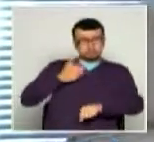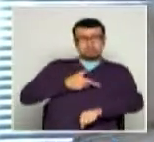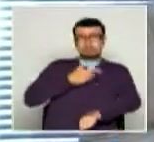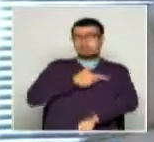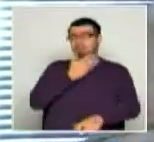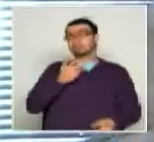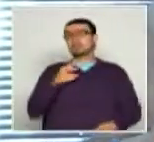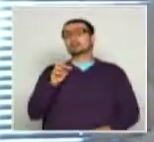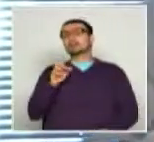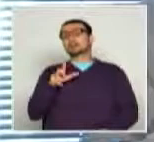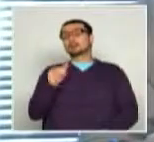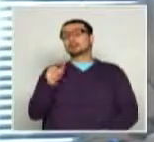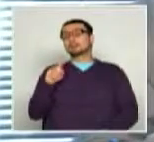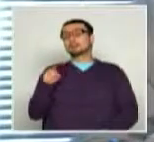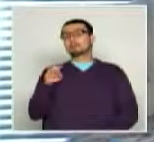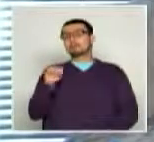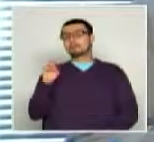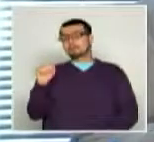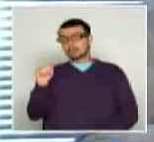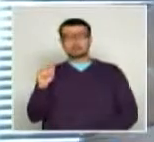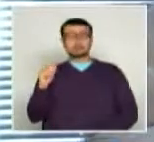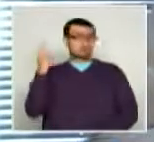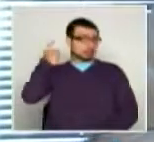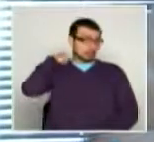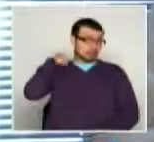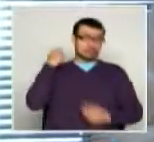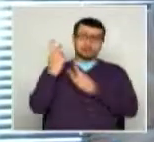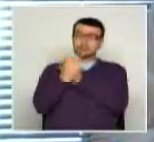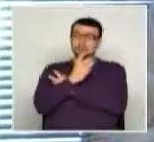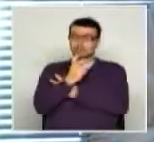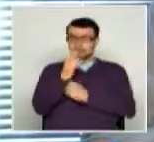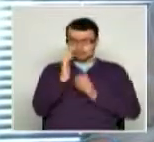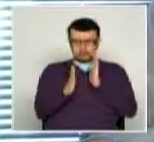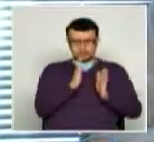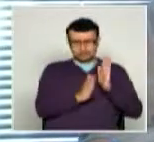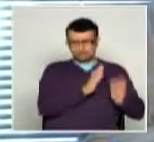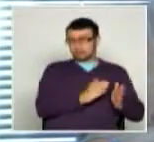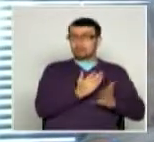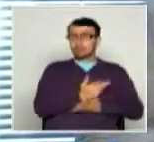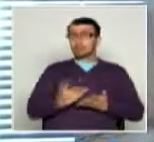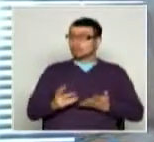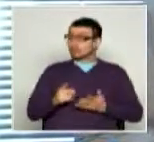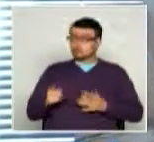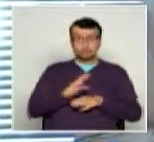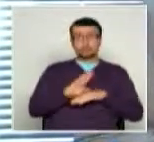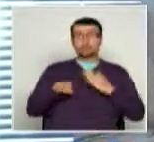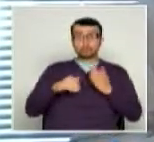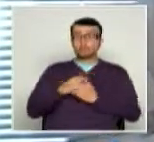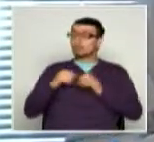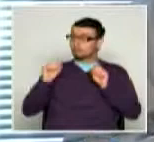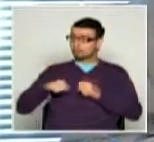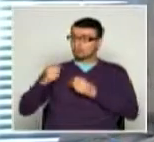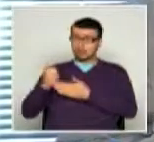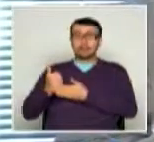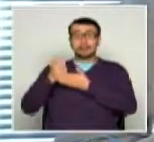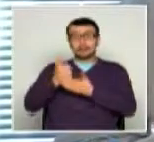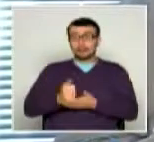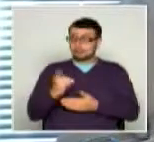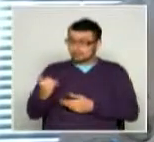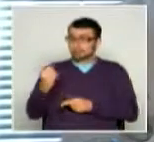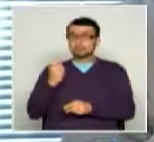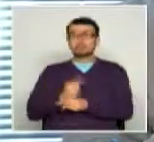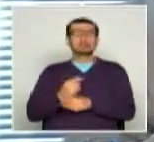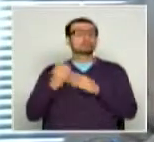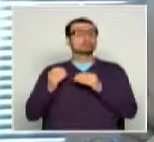una quiropraxia, desde una acupuntura, desde una terapia neural. Todos estos mecanismos nos van a ayudar, y desde luego, muy